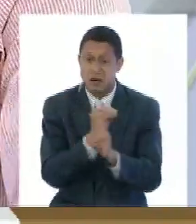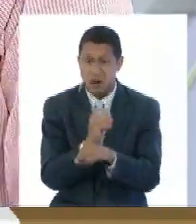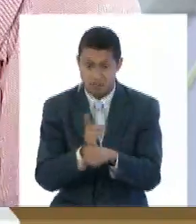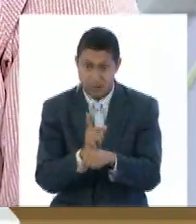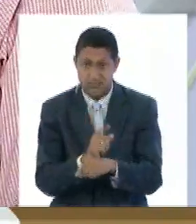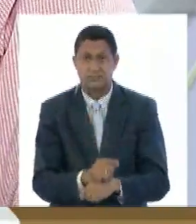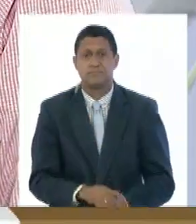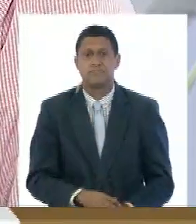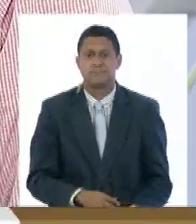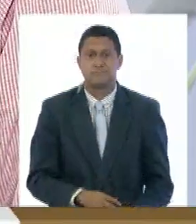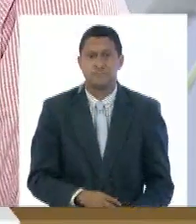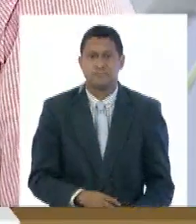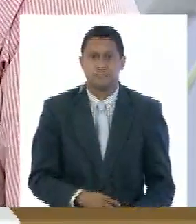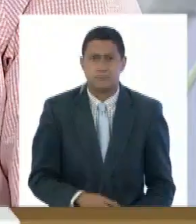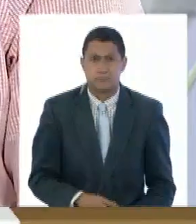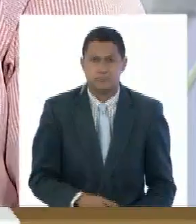temprana.